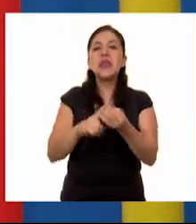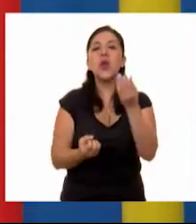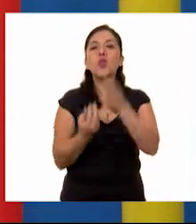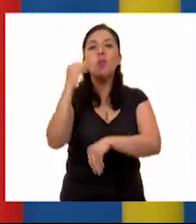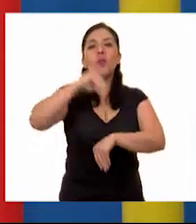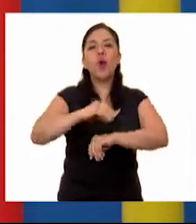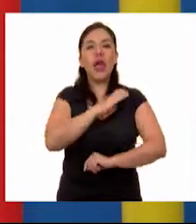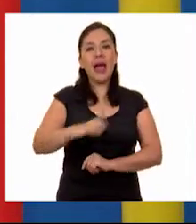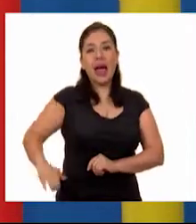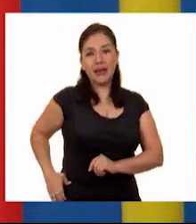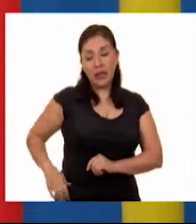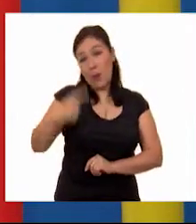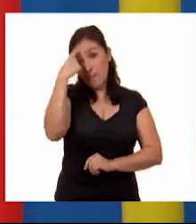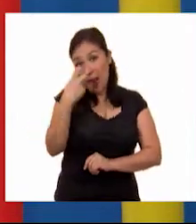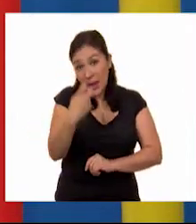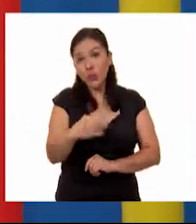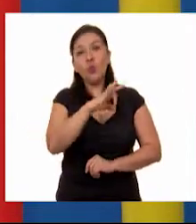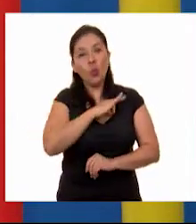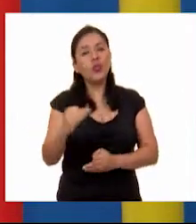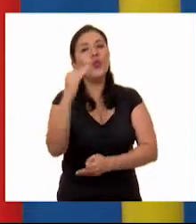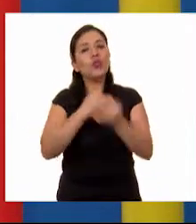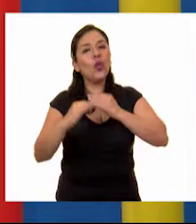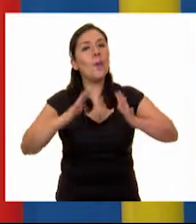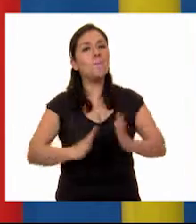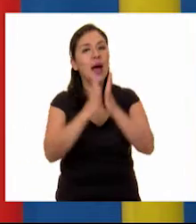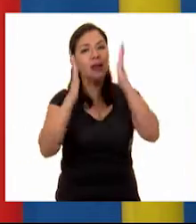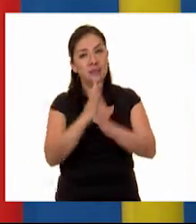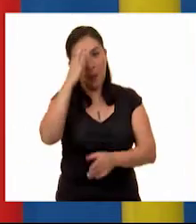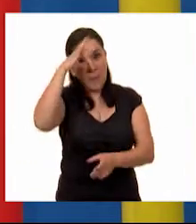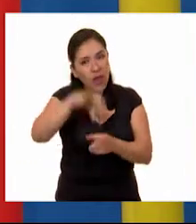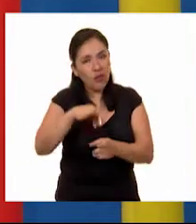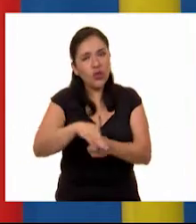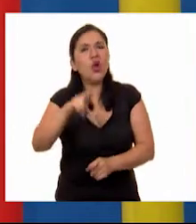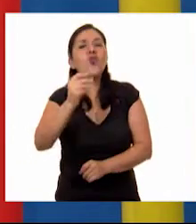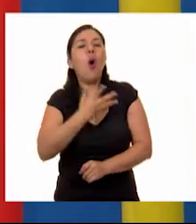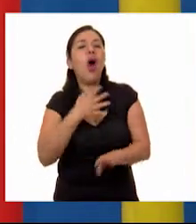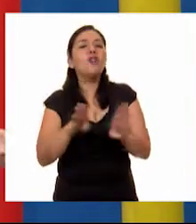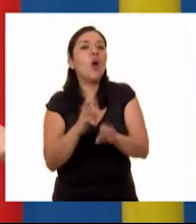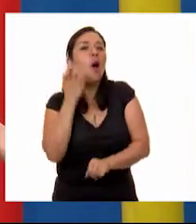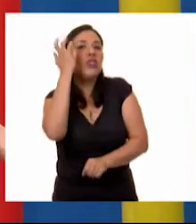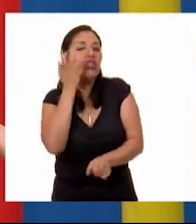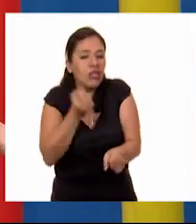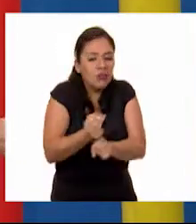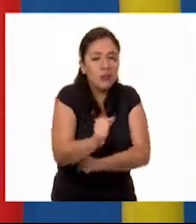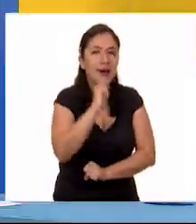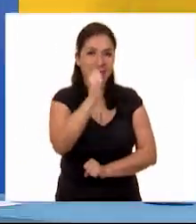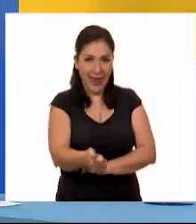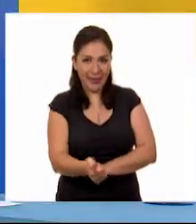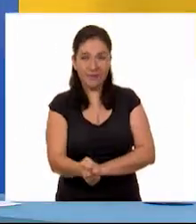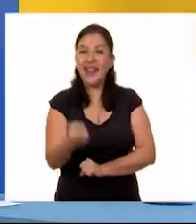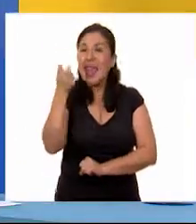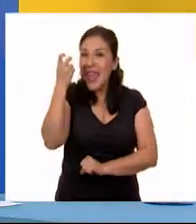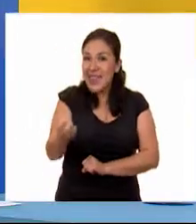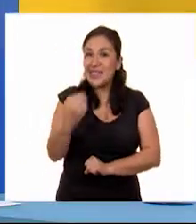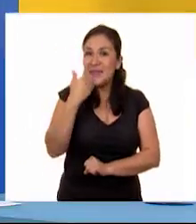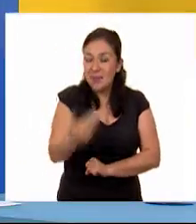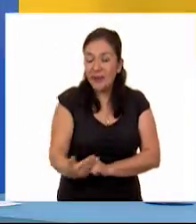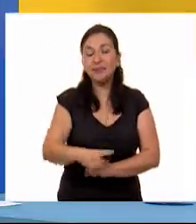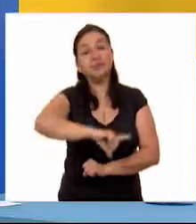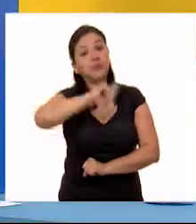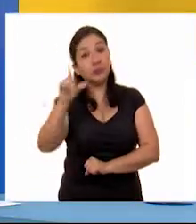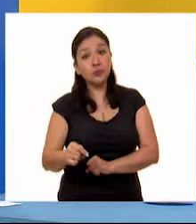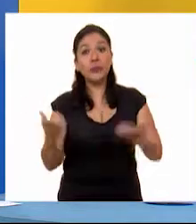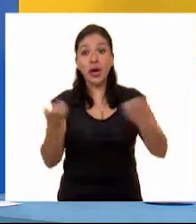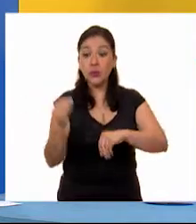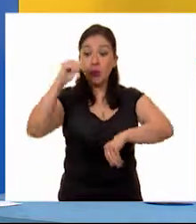de esa forma permitir que todos pudieran participar en el proceso sin que existiera la violencia de por medio. Eso. Entonces, con